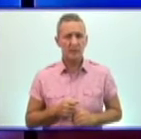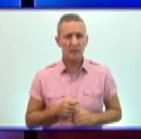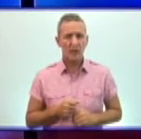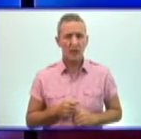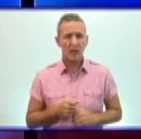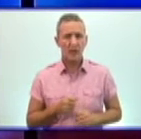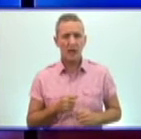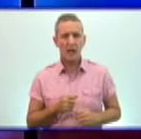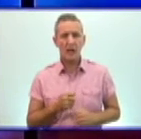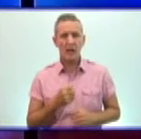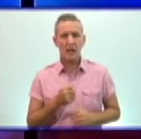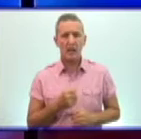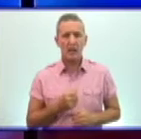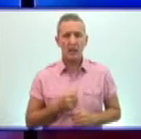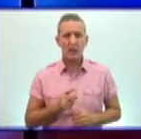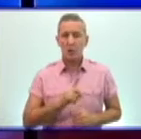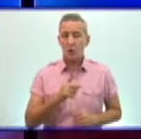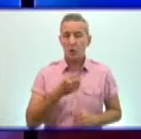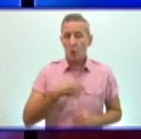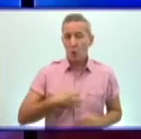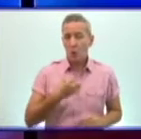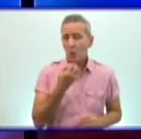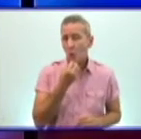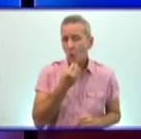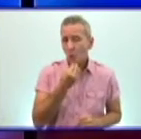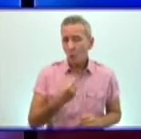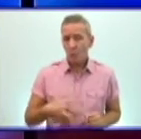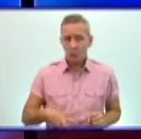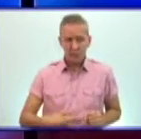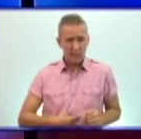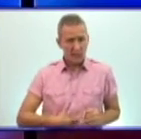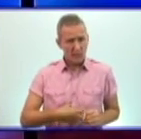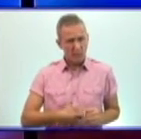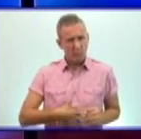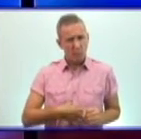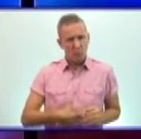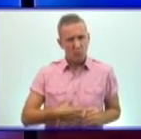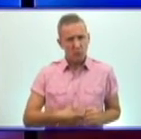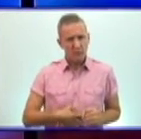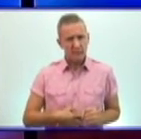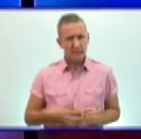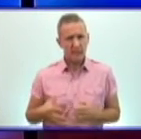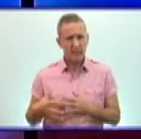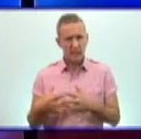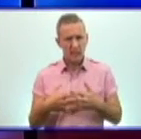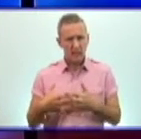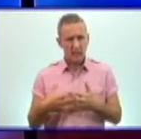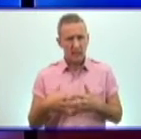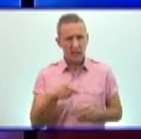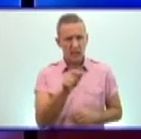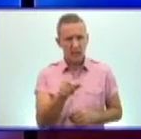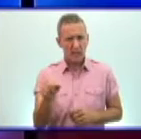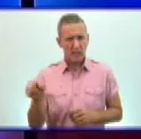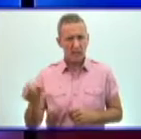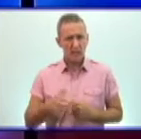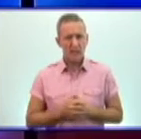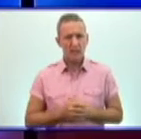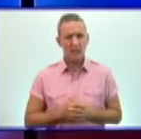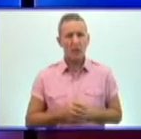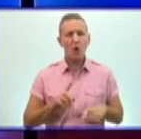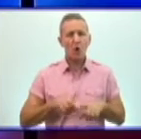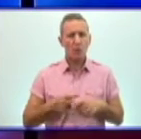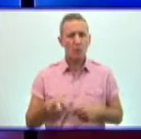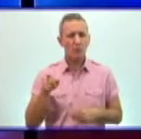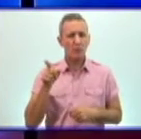no molestar tantos a los americanos, cuya concepción era, entre comillas, el de haber sido los que nos habían